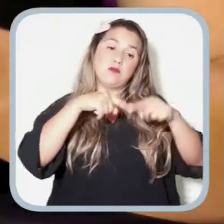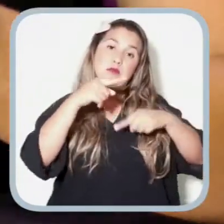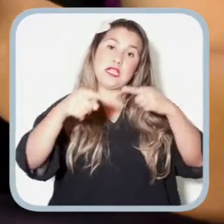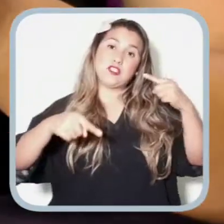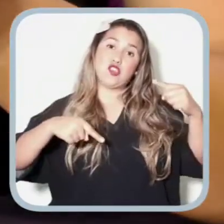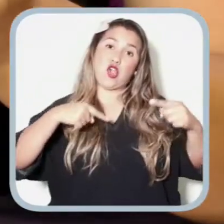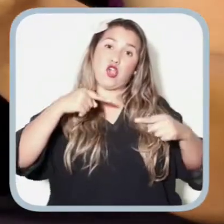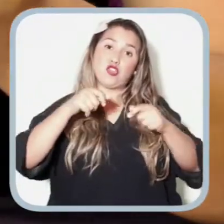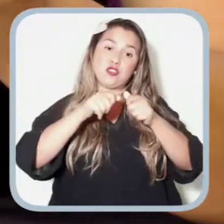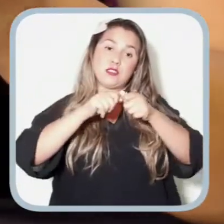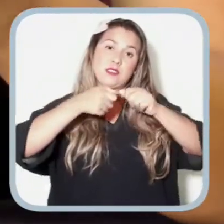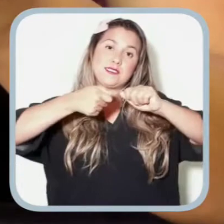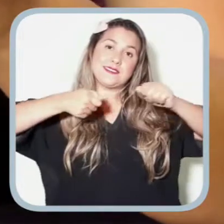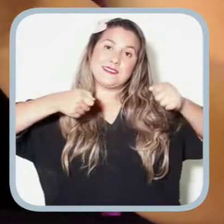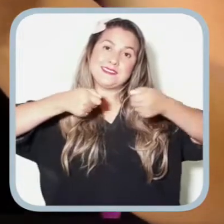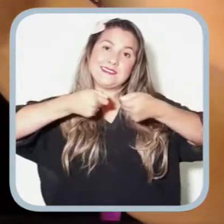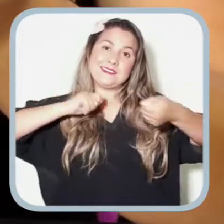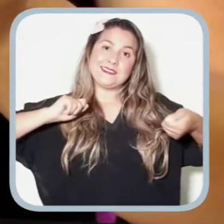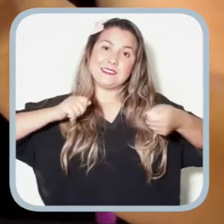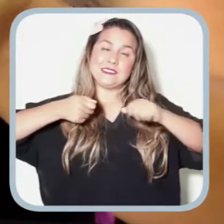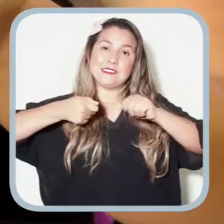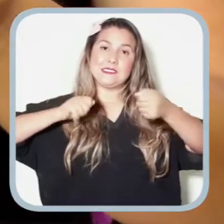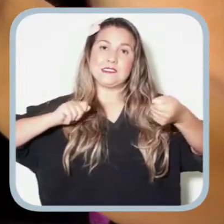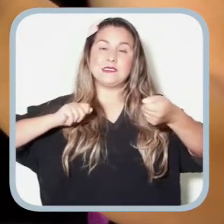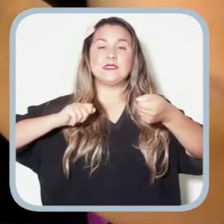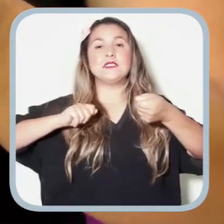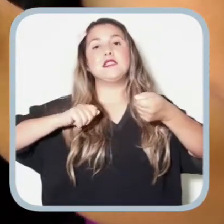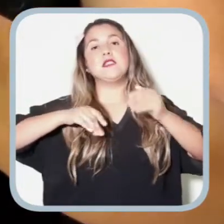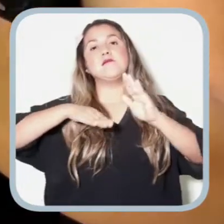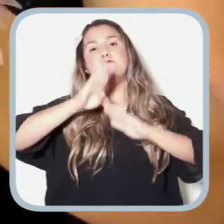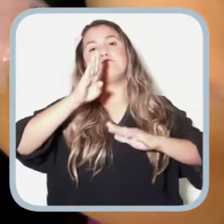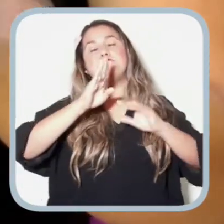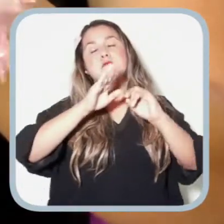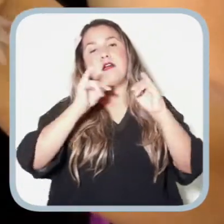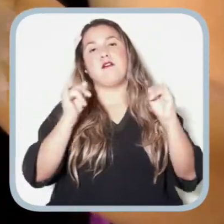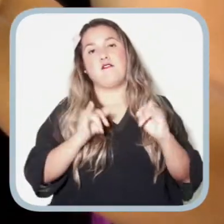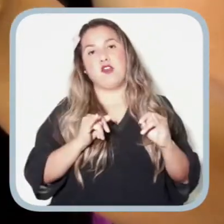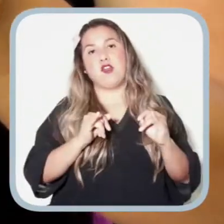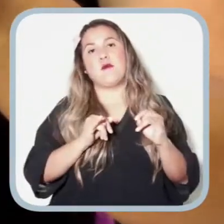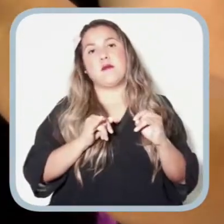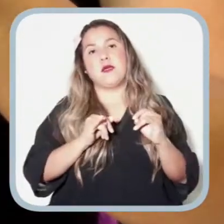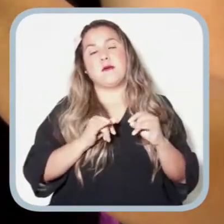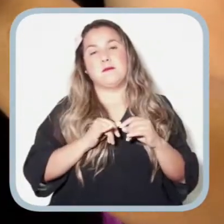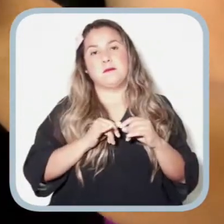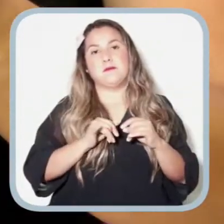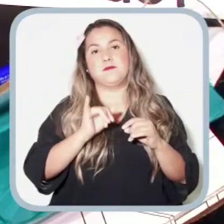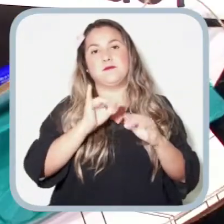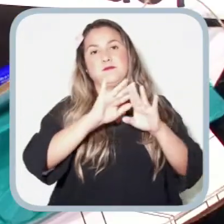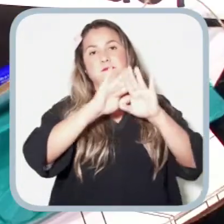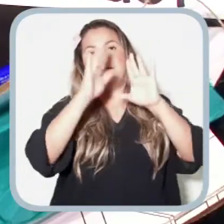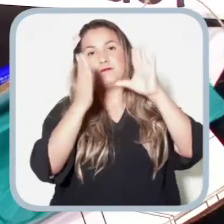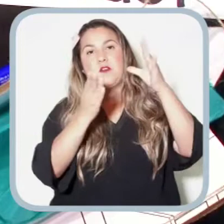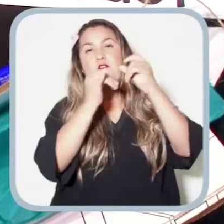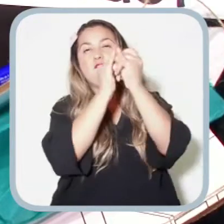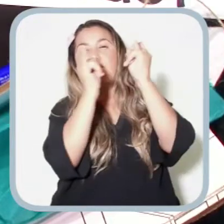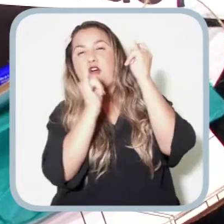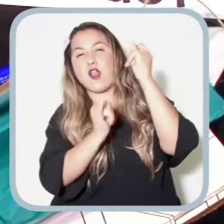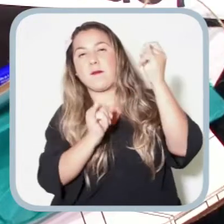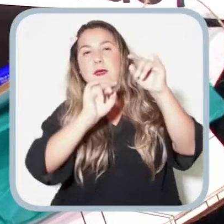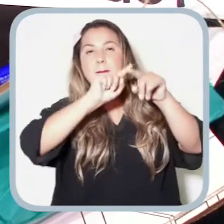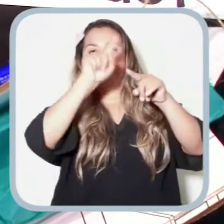maschio vamos a dar todavía mayor forma al contra acá